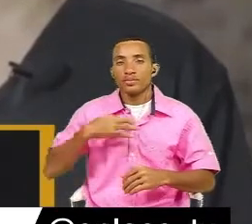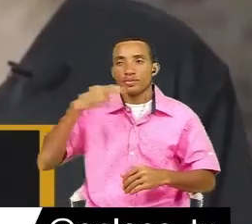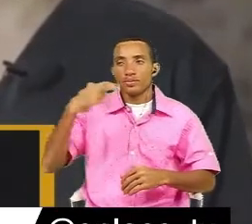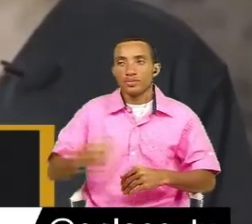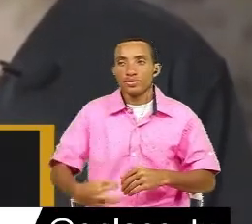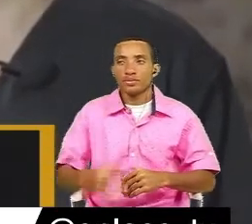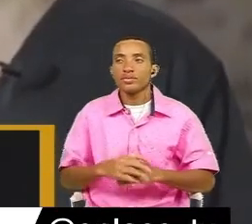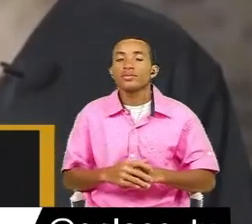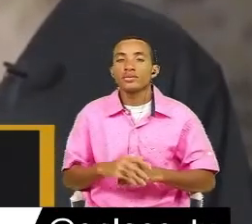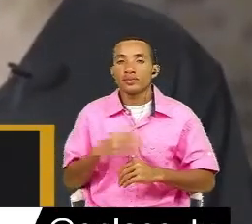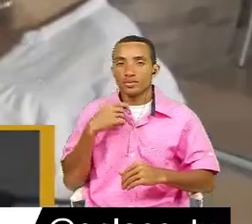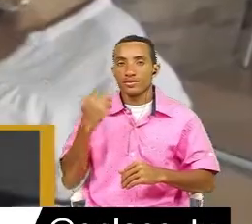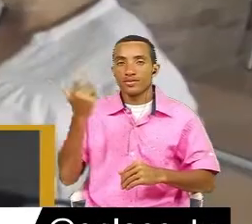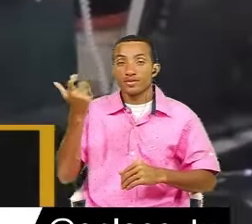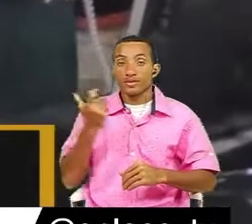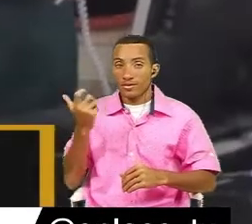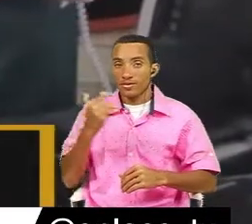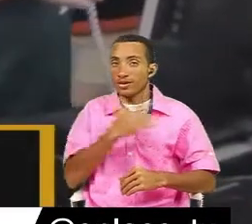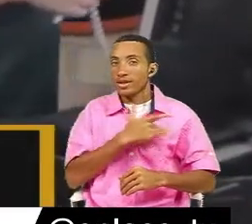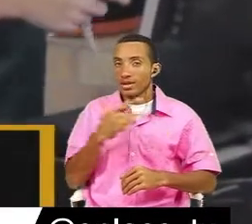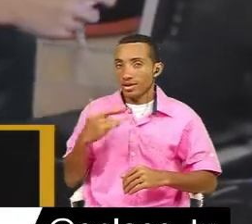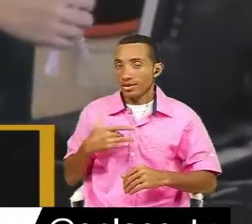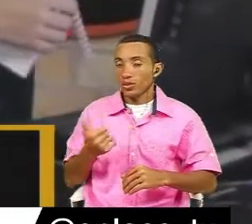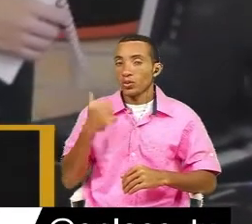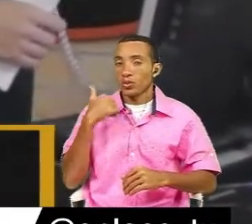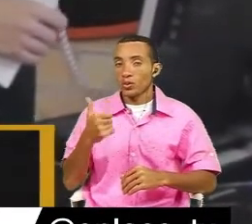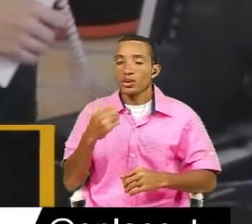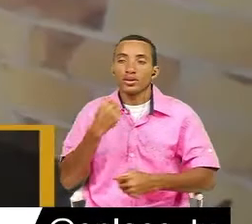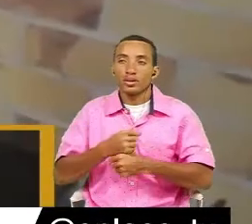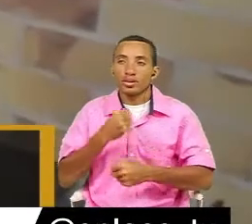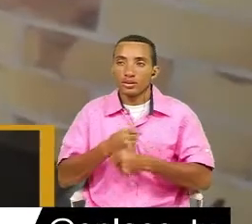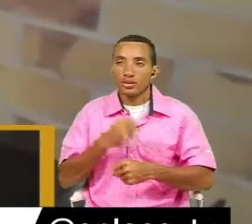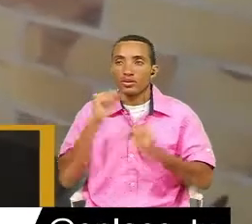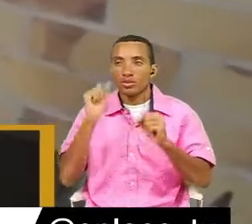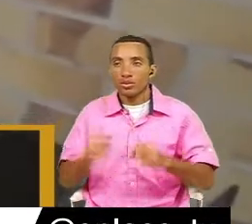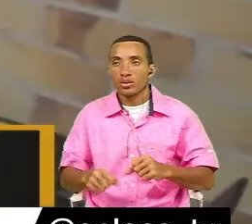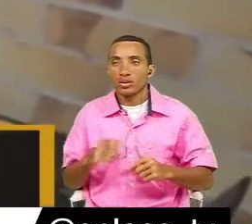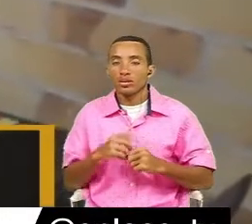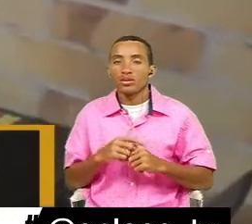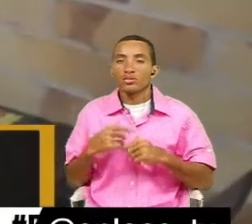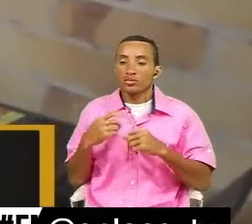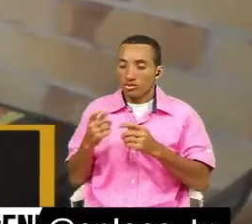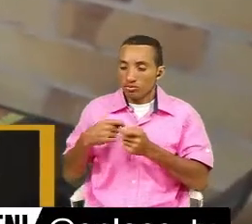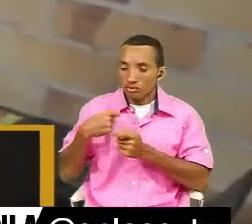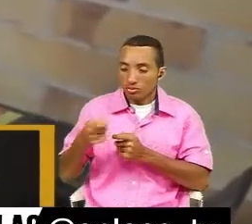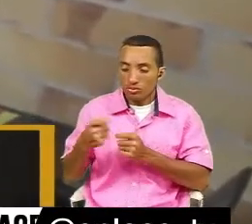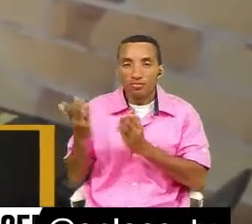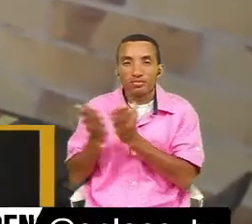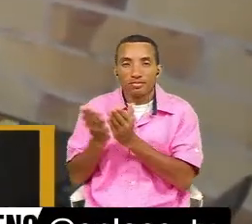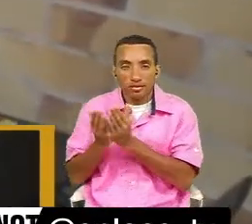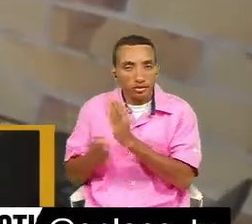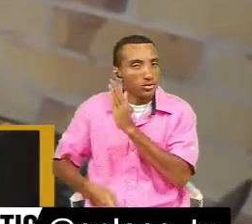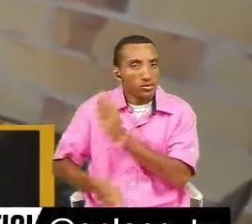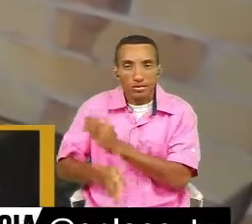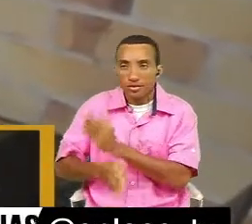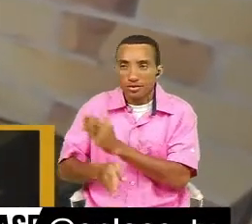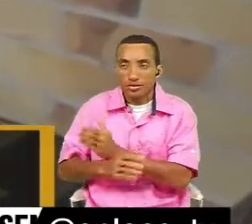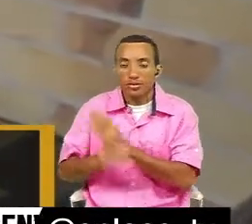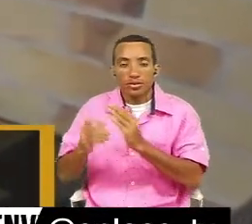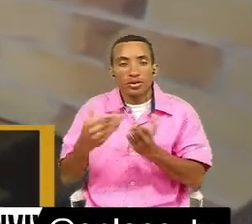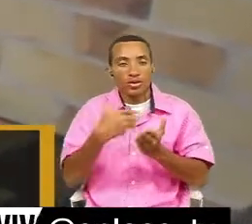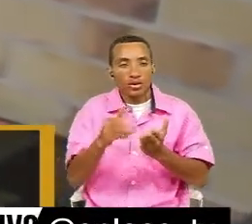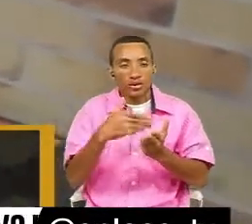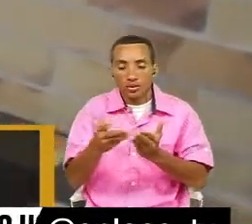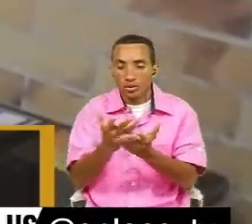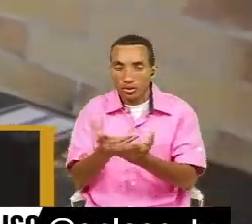con seguridad social, y con ese trabajo puedo pagar mis estudios y puedo seguir trabajando para comprar mis cosas, para